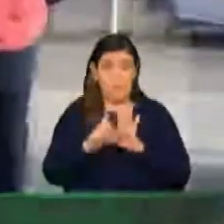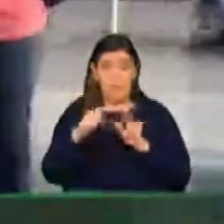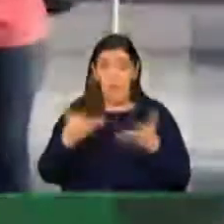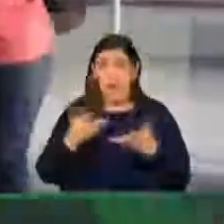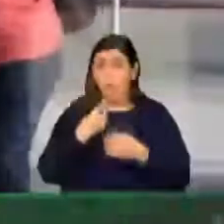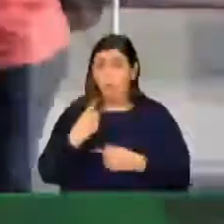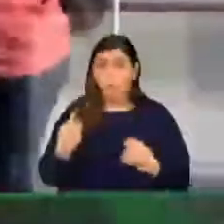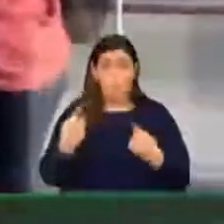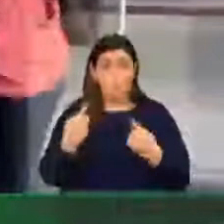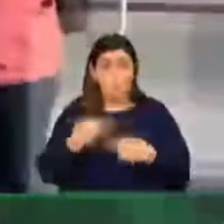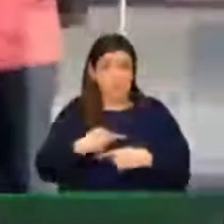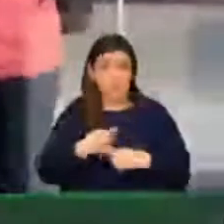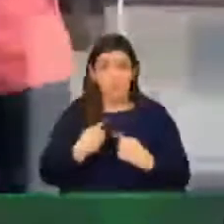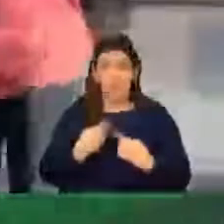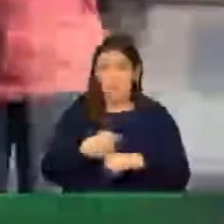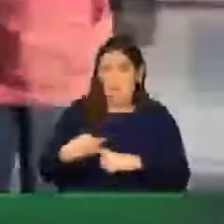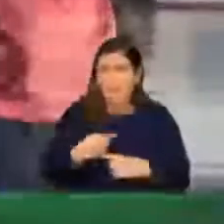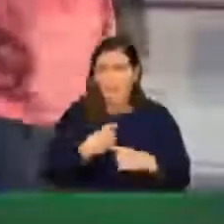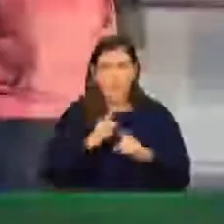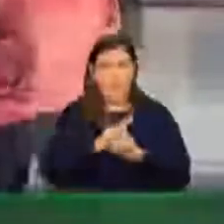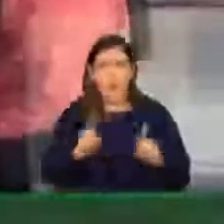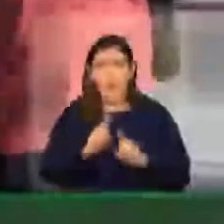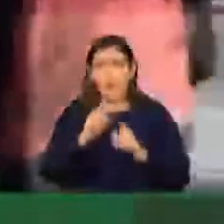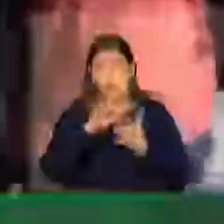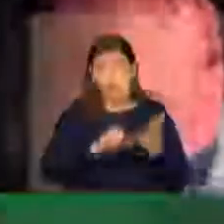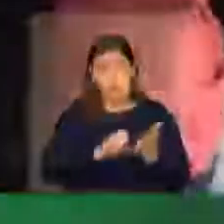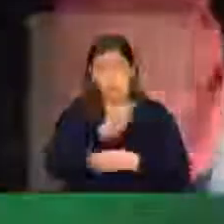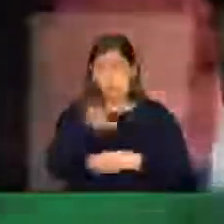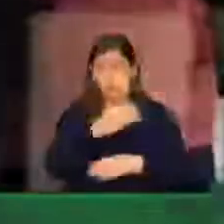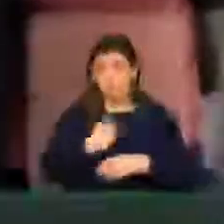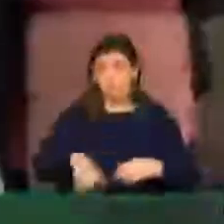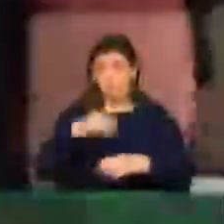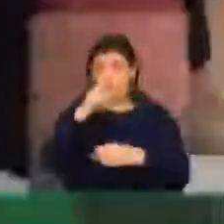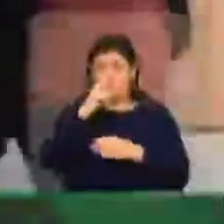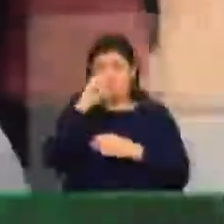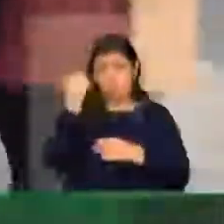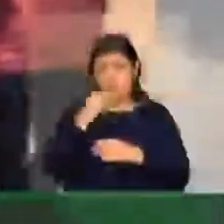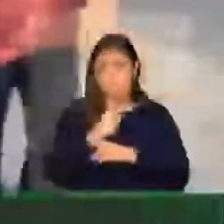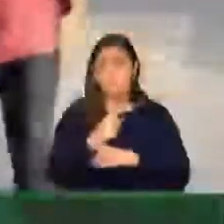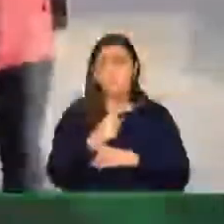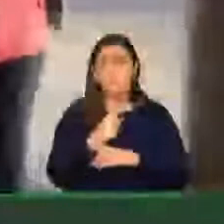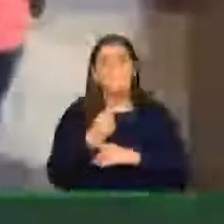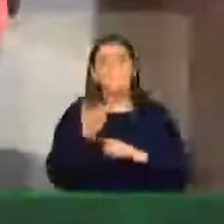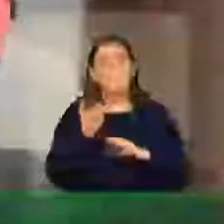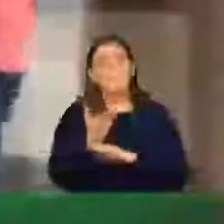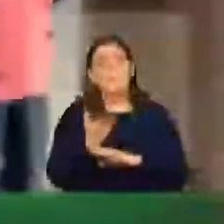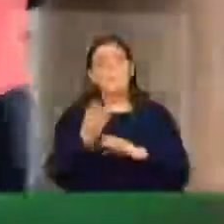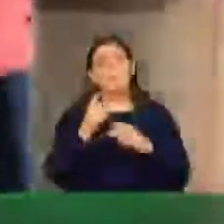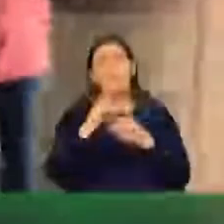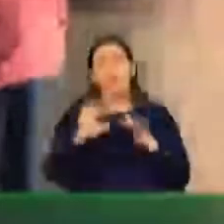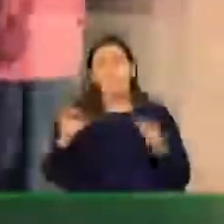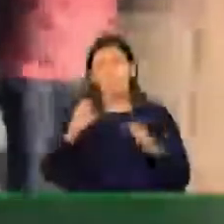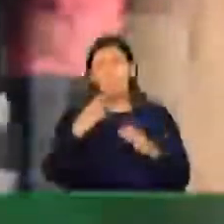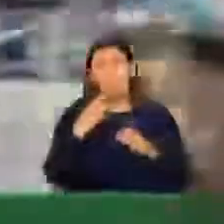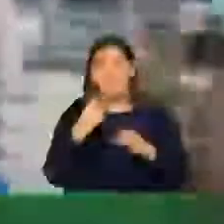de un debate informado. En una carta dirigida al presidente de la República, la Comisión solicitó la cadena nacional para informar las